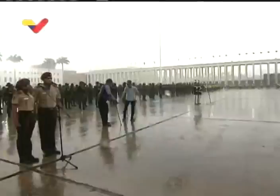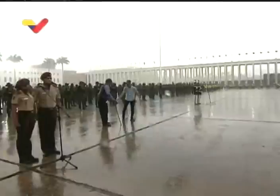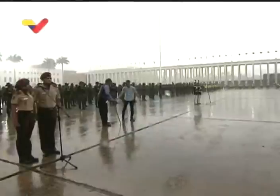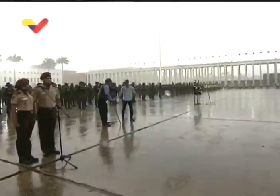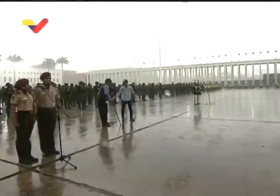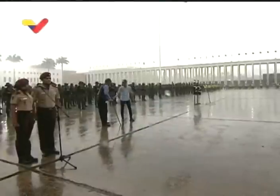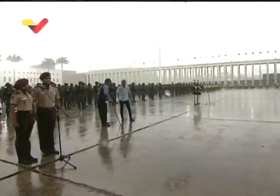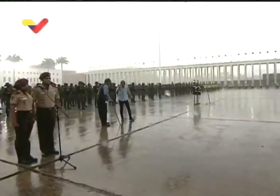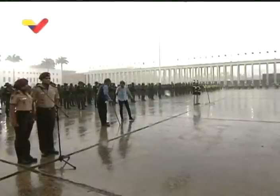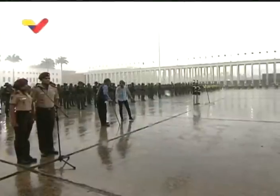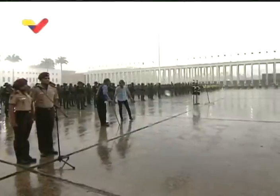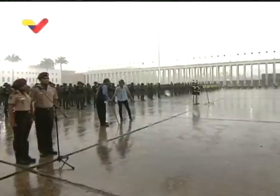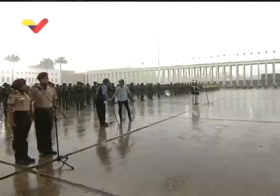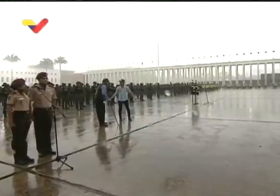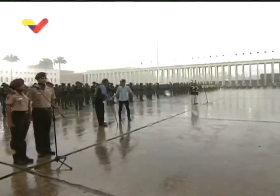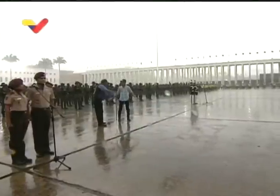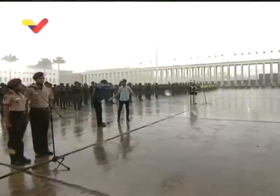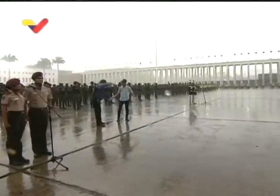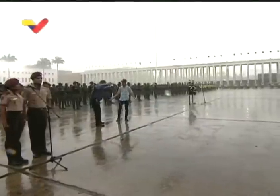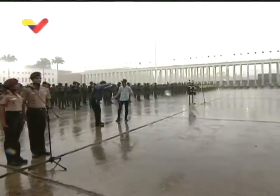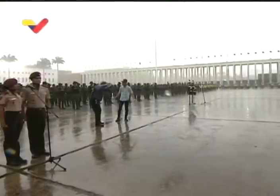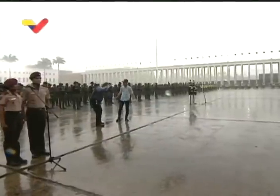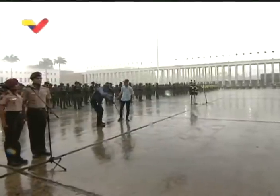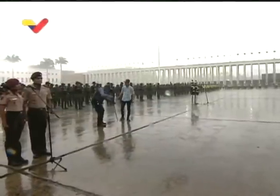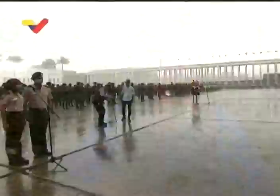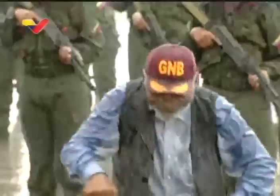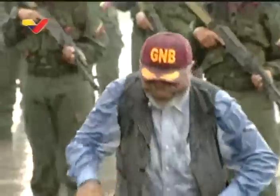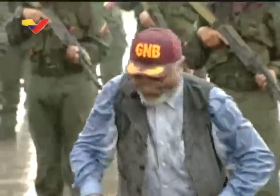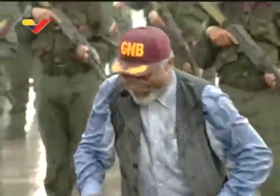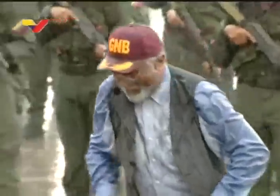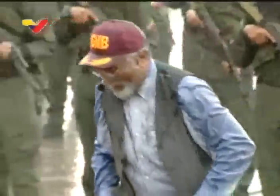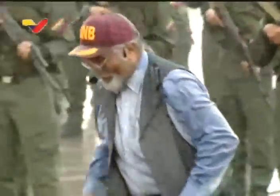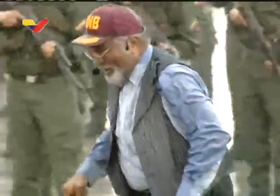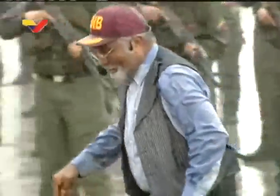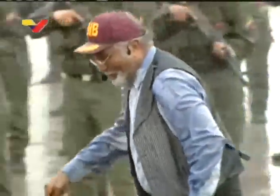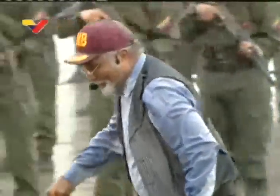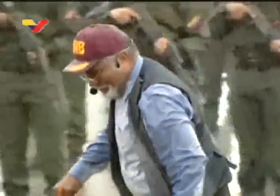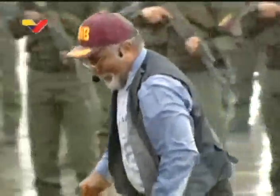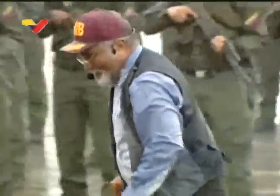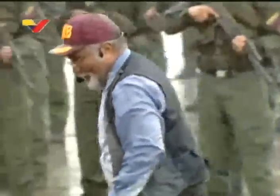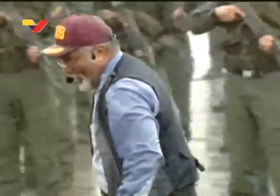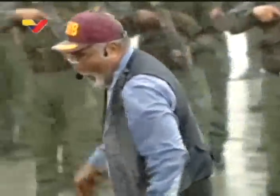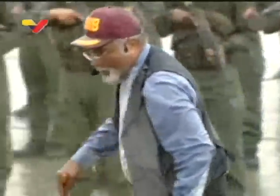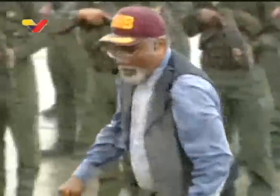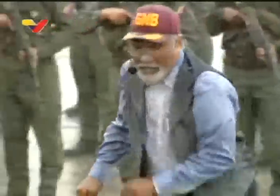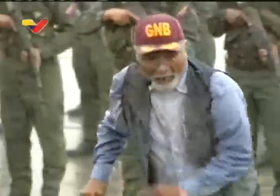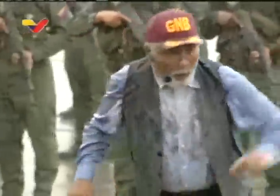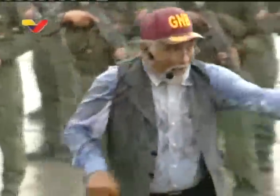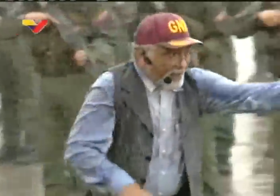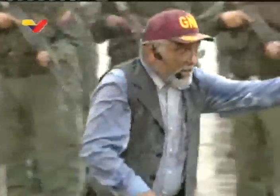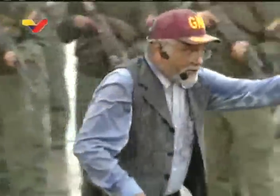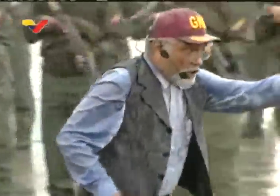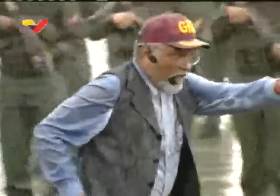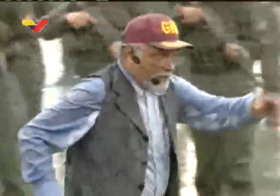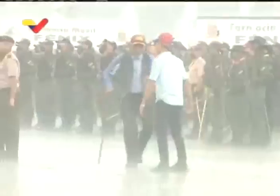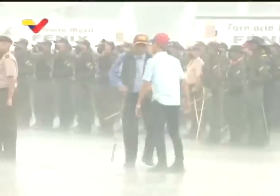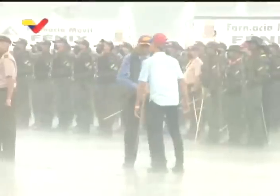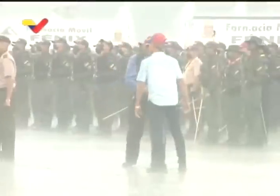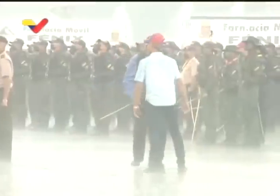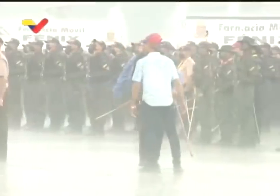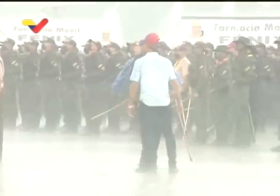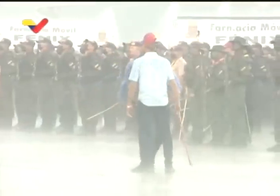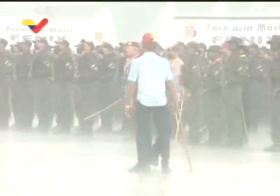unión cívico-militar con el 1x10. Por supuesto, Andresito. Por supuesto, hijo. Y la Guardia